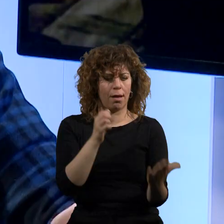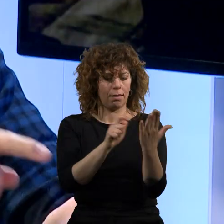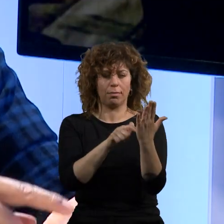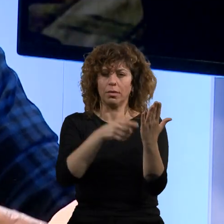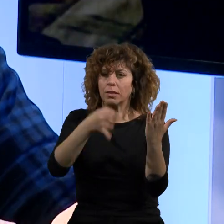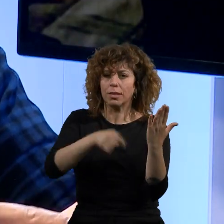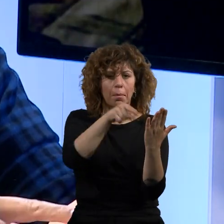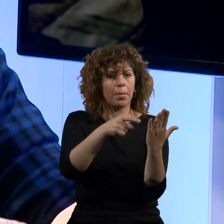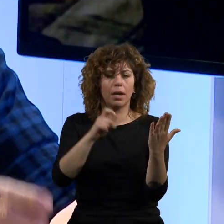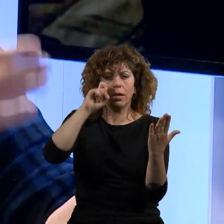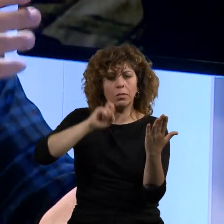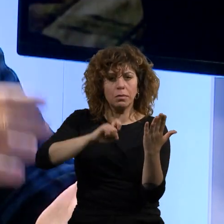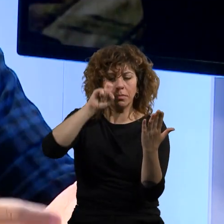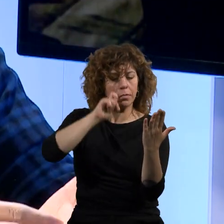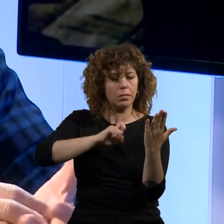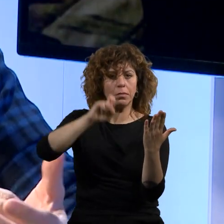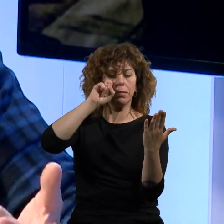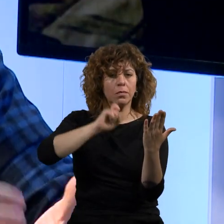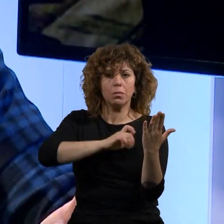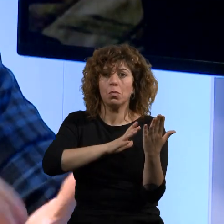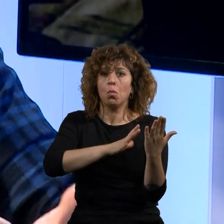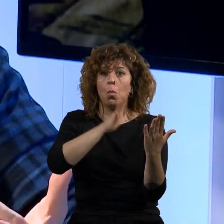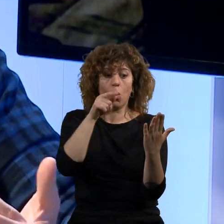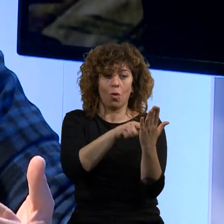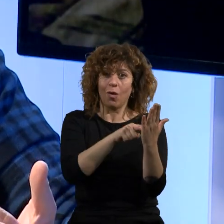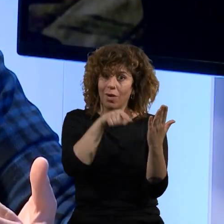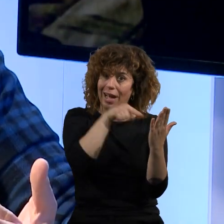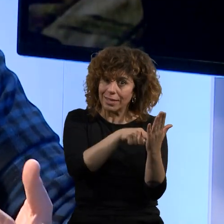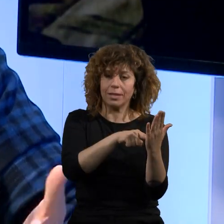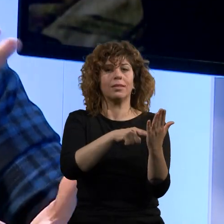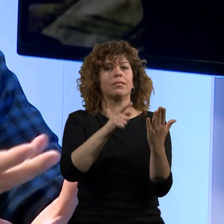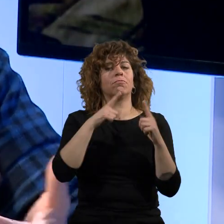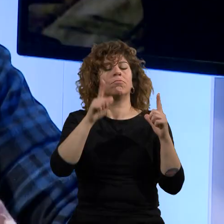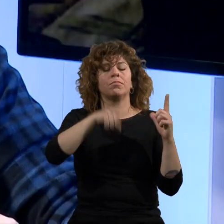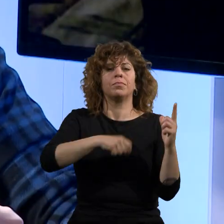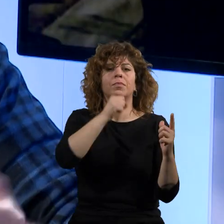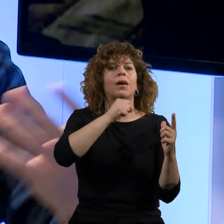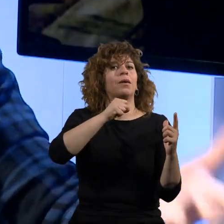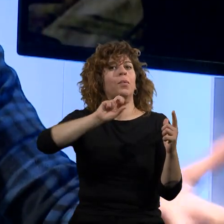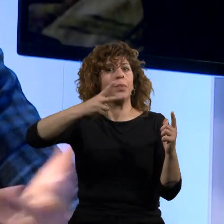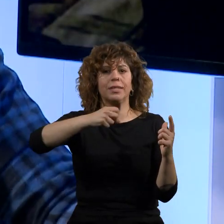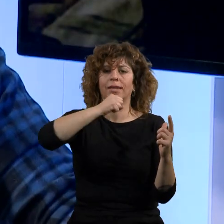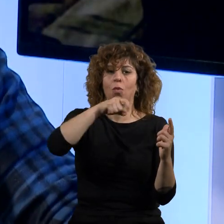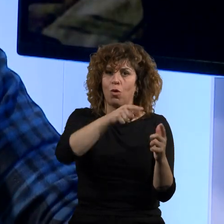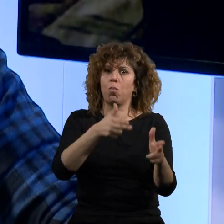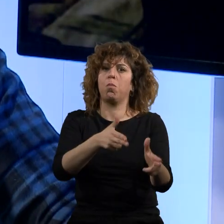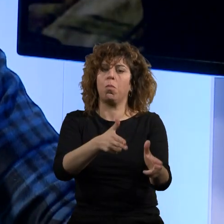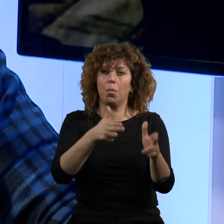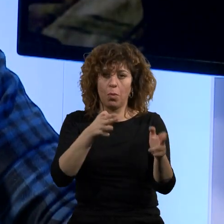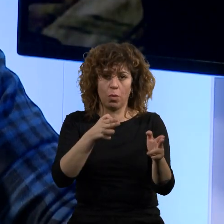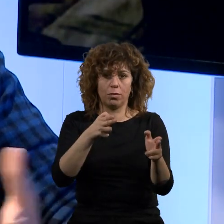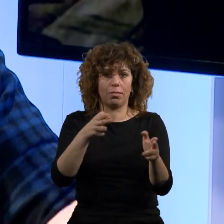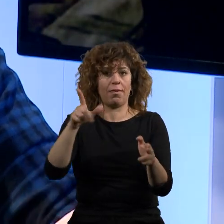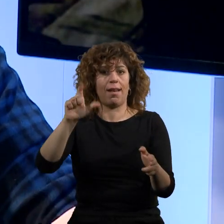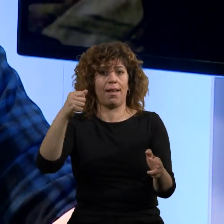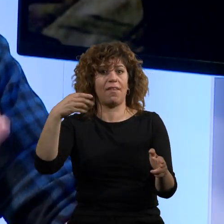siempre a llorar, porque claro, una de las personas que aparece en medio era mi bisabuelo, Julio Uruñuela, que era uno de los asesinados, ¿no? Que asesinaron en la Barranca en